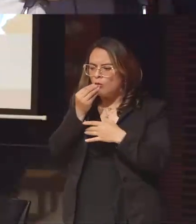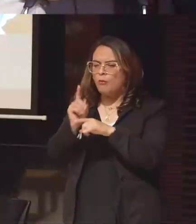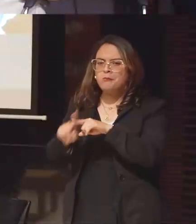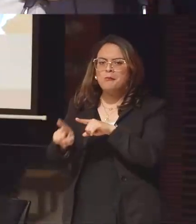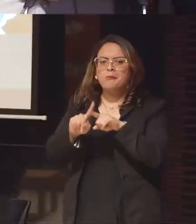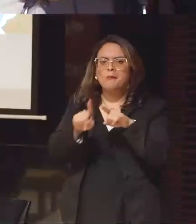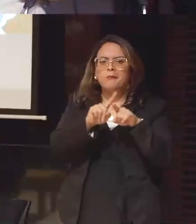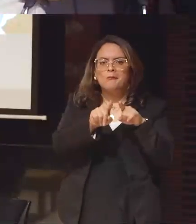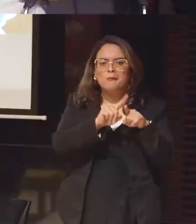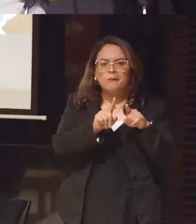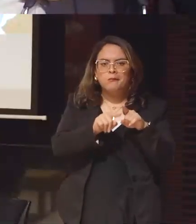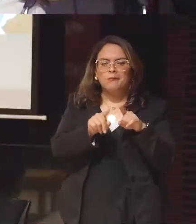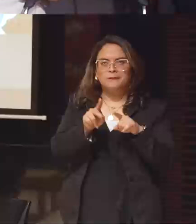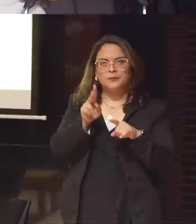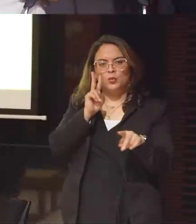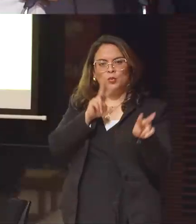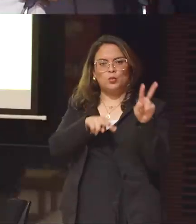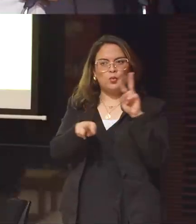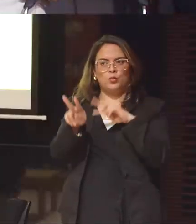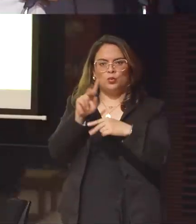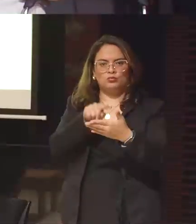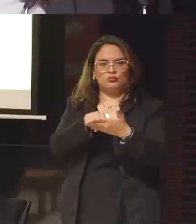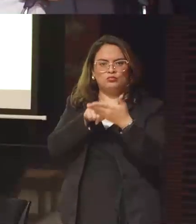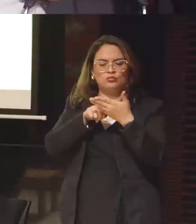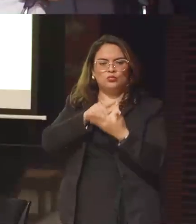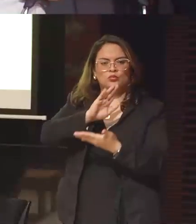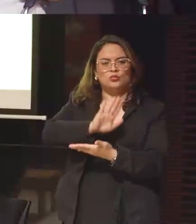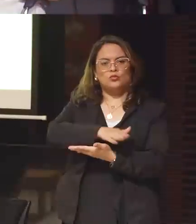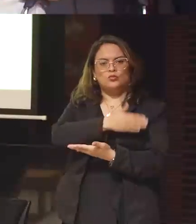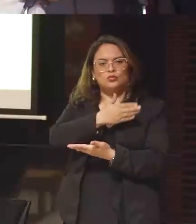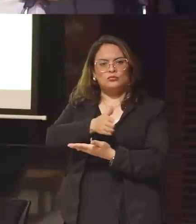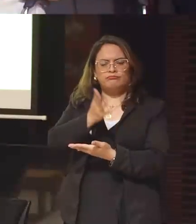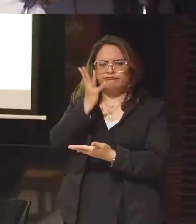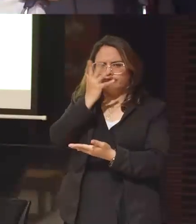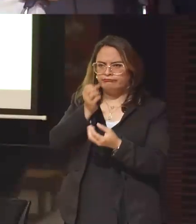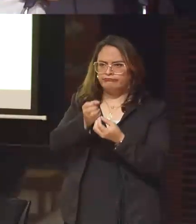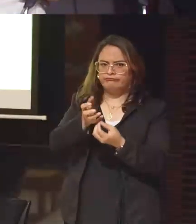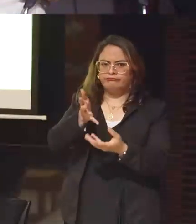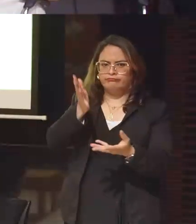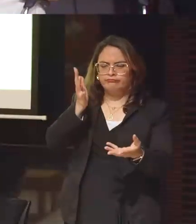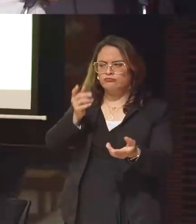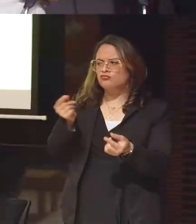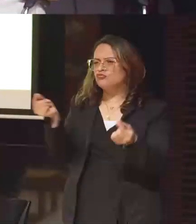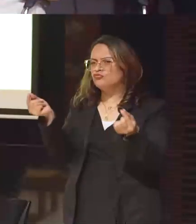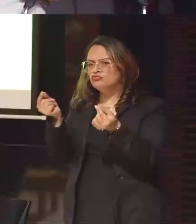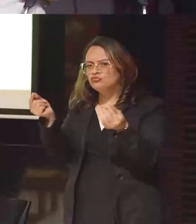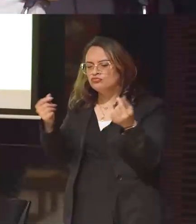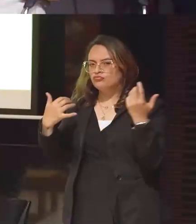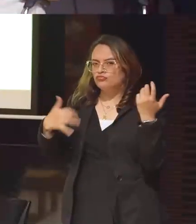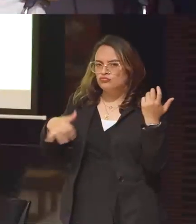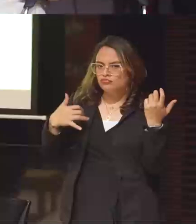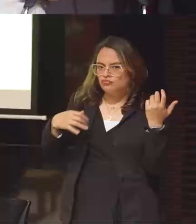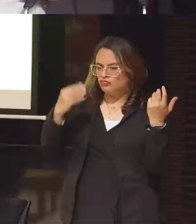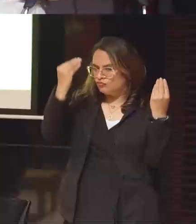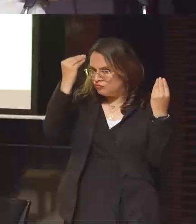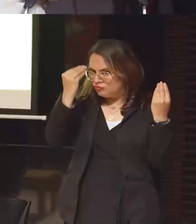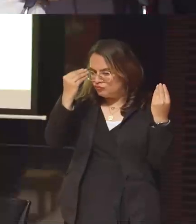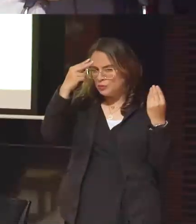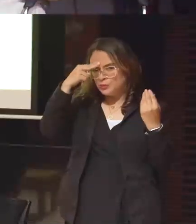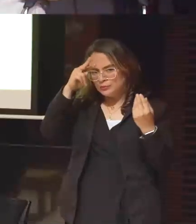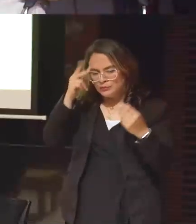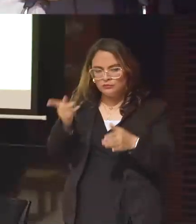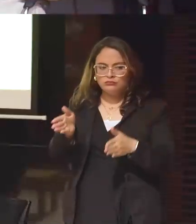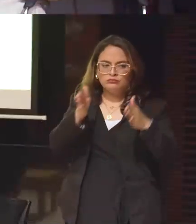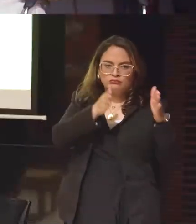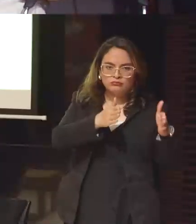la visión y la riqueza musical que se disfruta en esta ciudad. Uno aquí tiene la cuadra del mariachi, la cuadra del vallenato, la cuadra de todo,